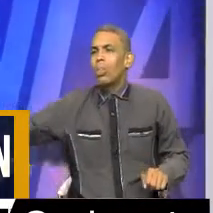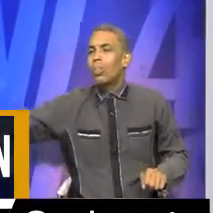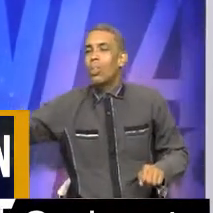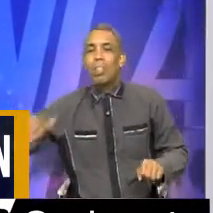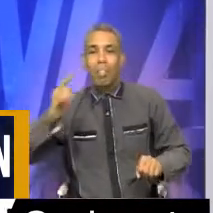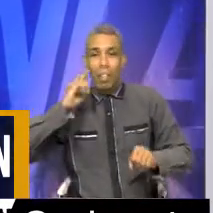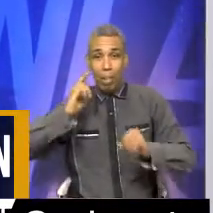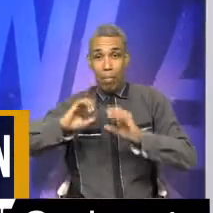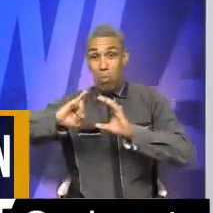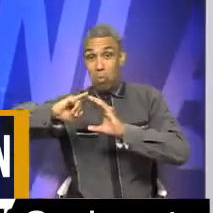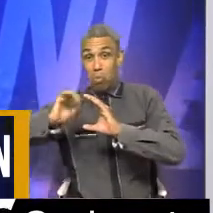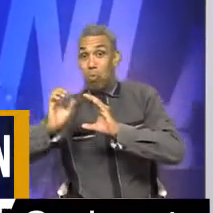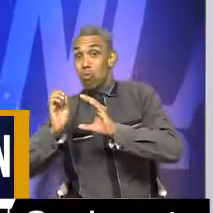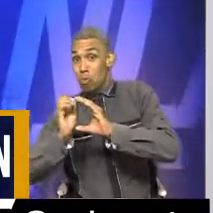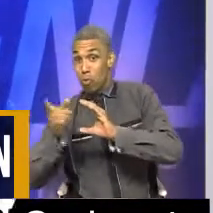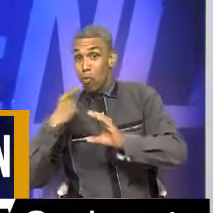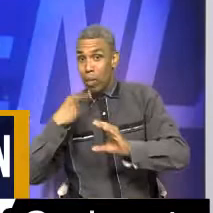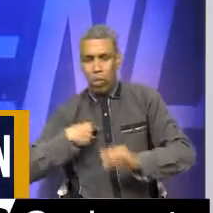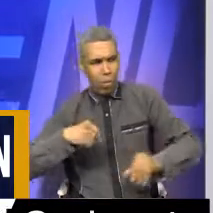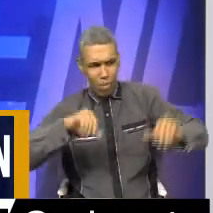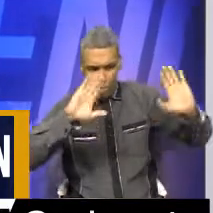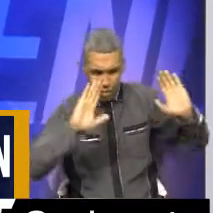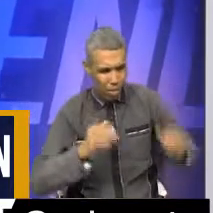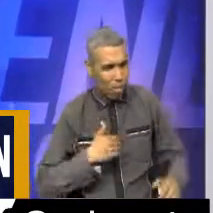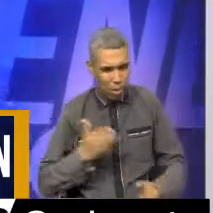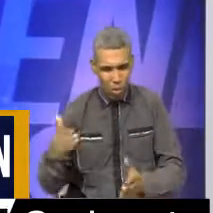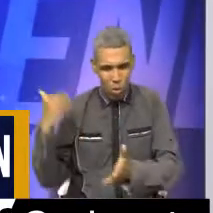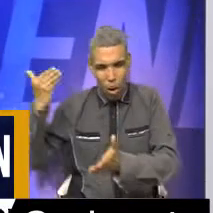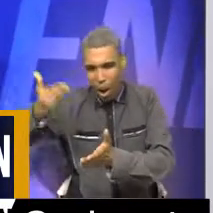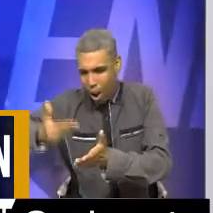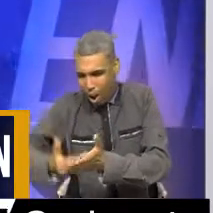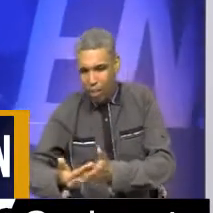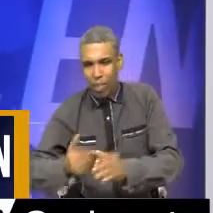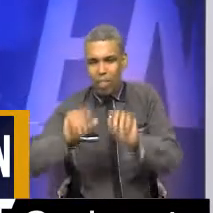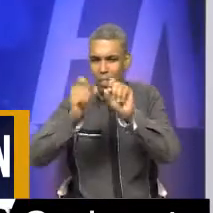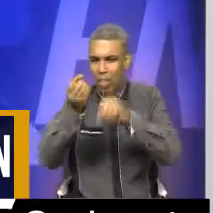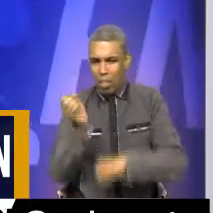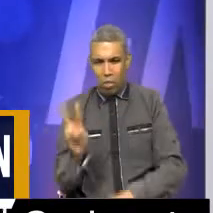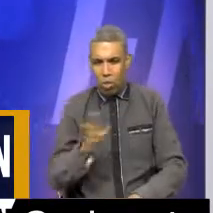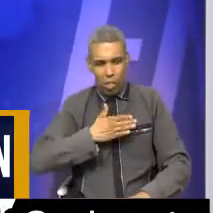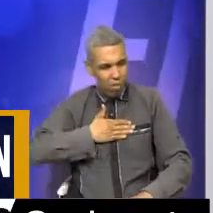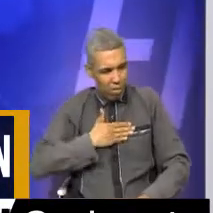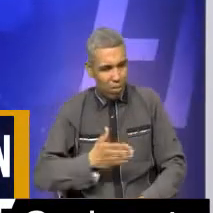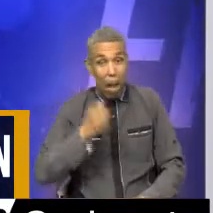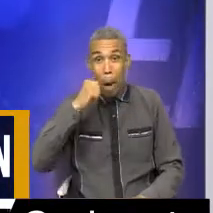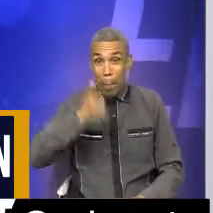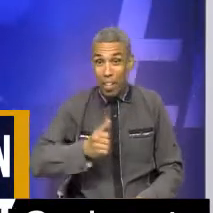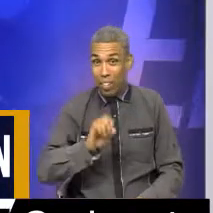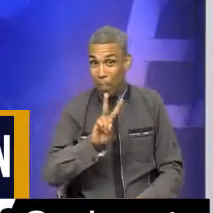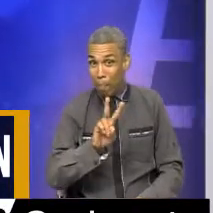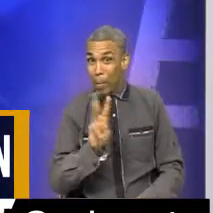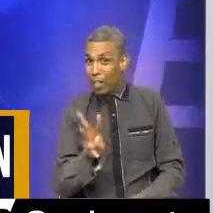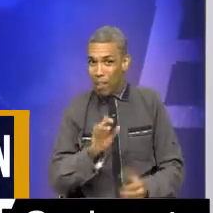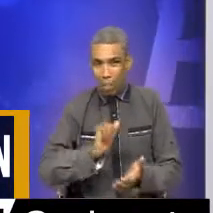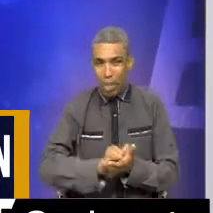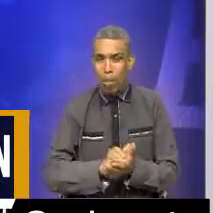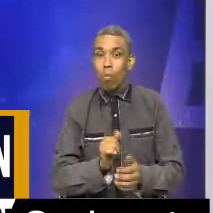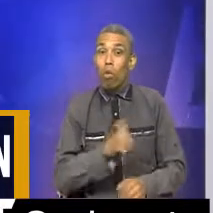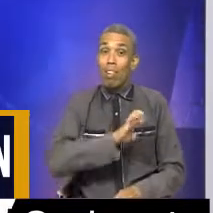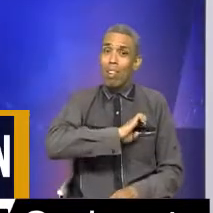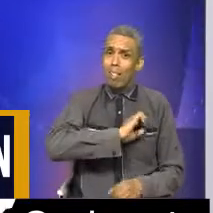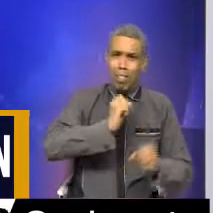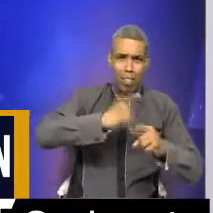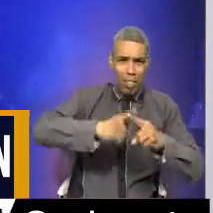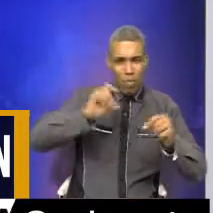Comercial San Silvestre está unido al trasnochón y también vamos con ellos hasta mañana 23 de diciembre, el Éxito, todo el